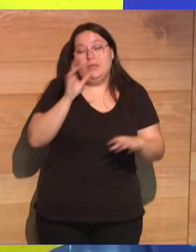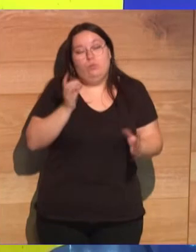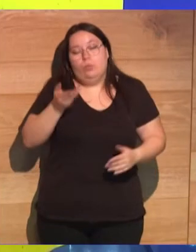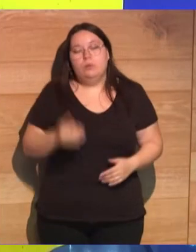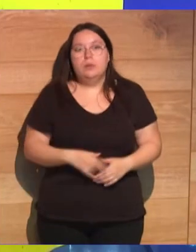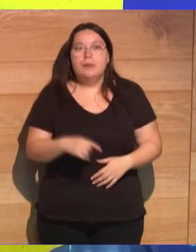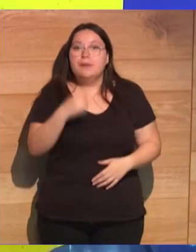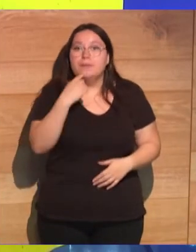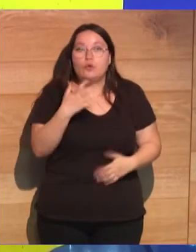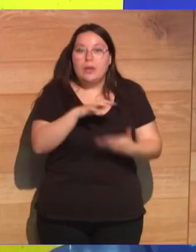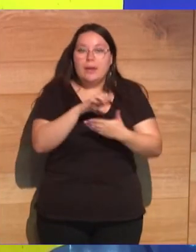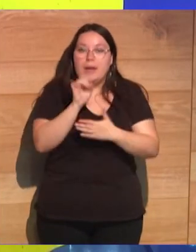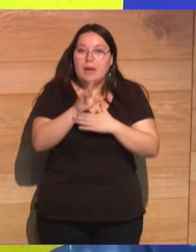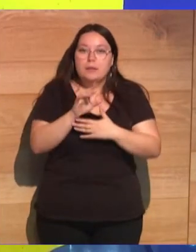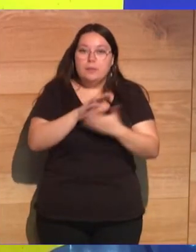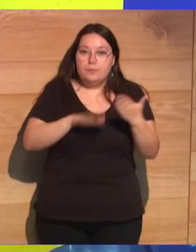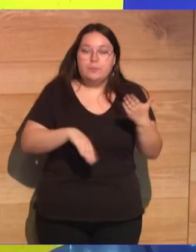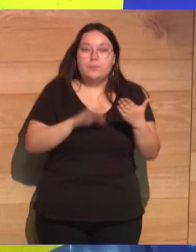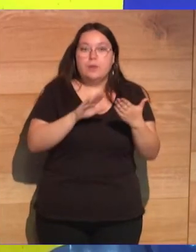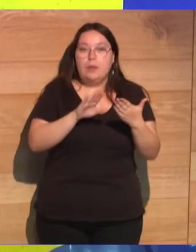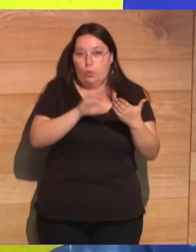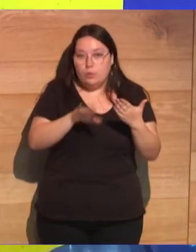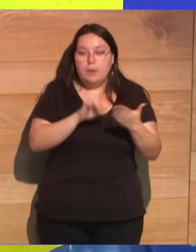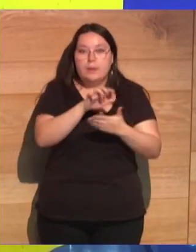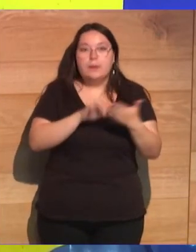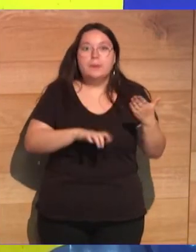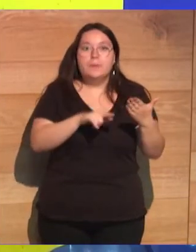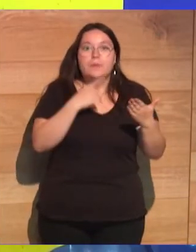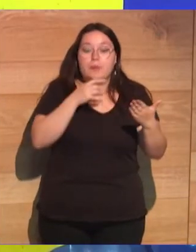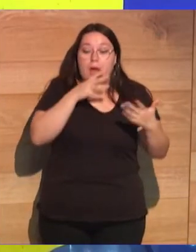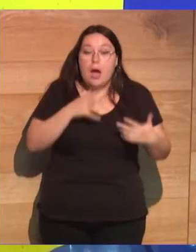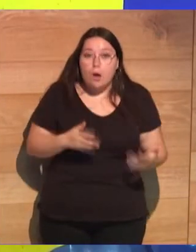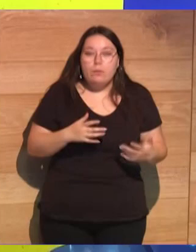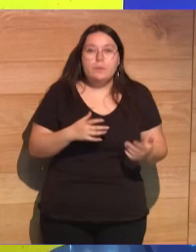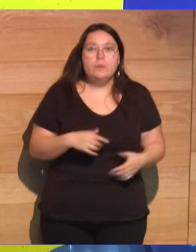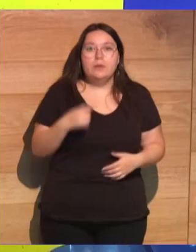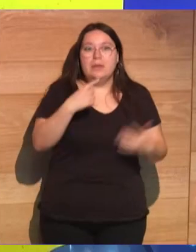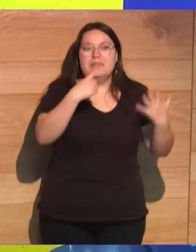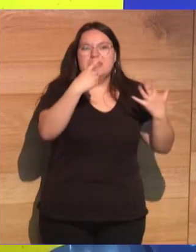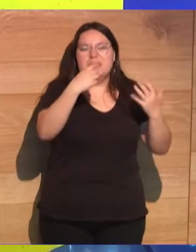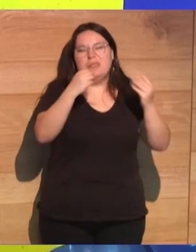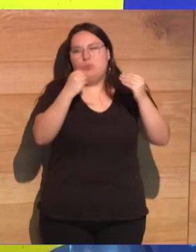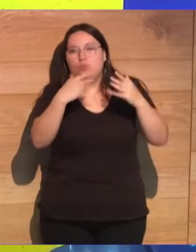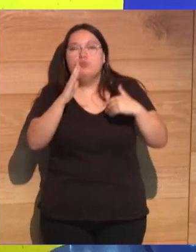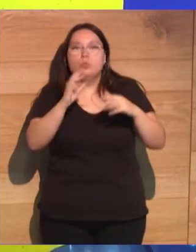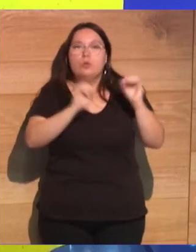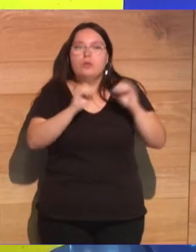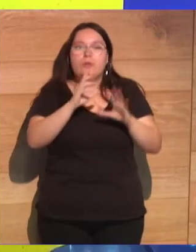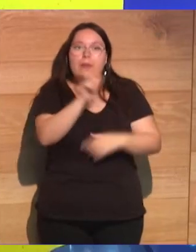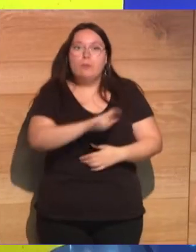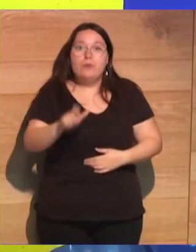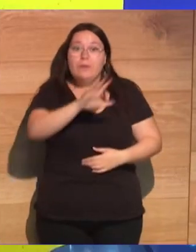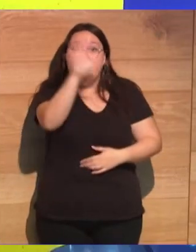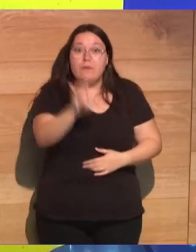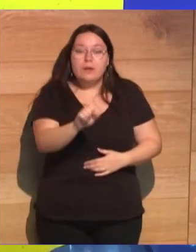pues dijo que en la última carta que sacó, que ahora mismo, más o menos decía, el 60 y tantos % de la población de